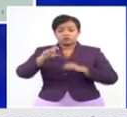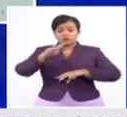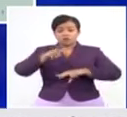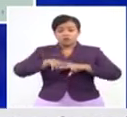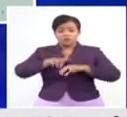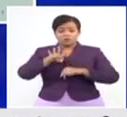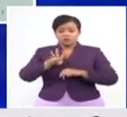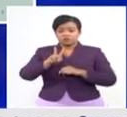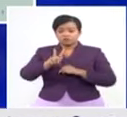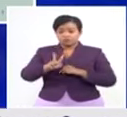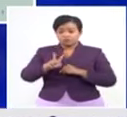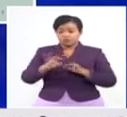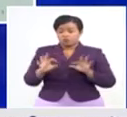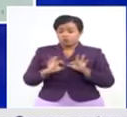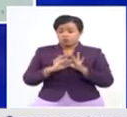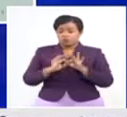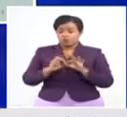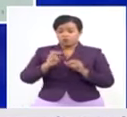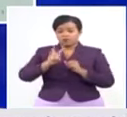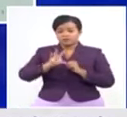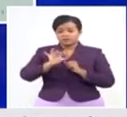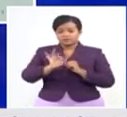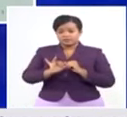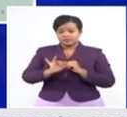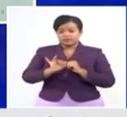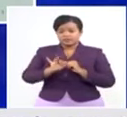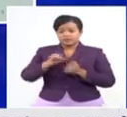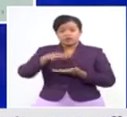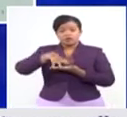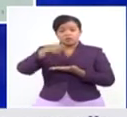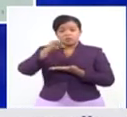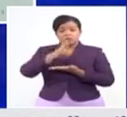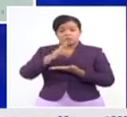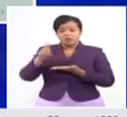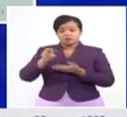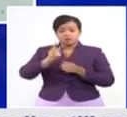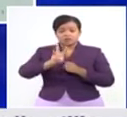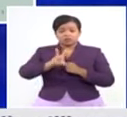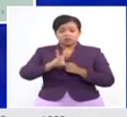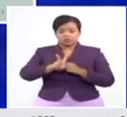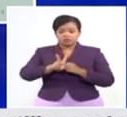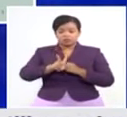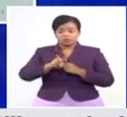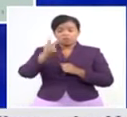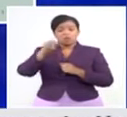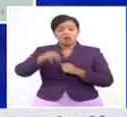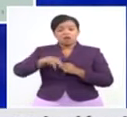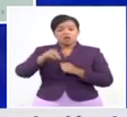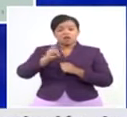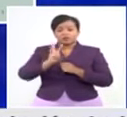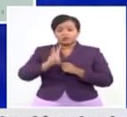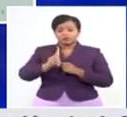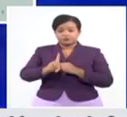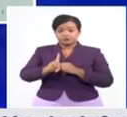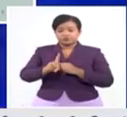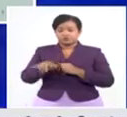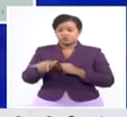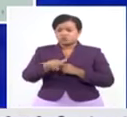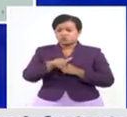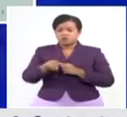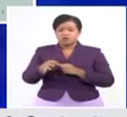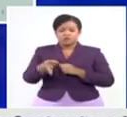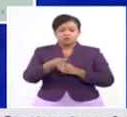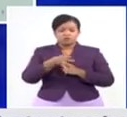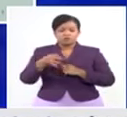42, Guanabacoa 37, Plaza de la Revolución 32, Marianao 31, al igual que el municipio